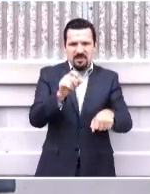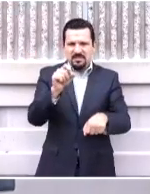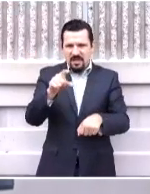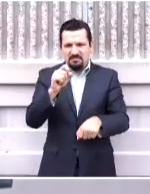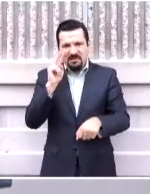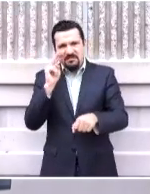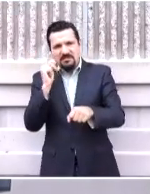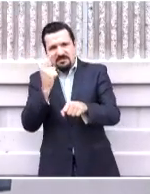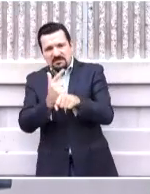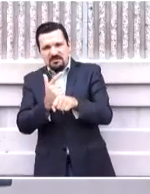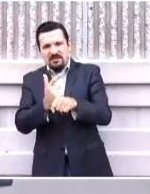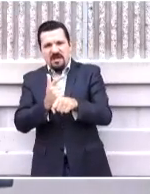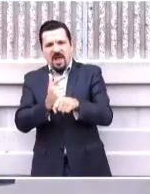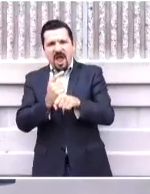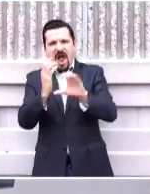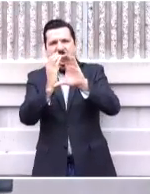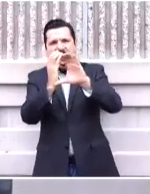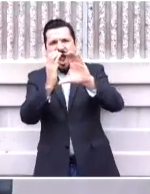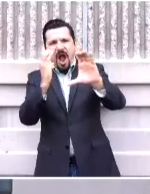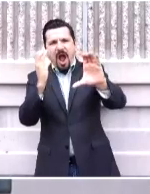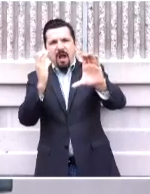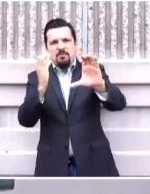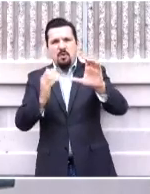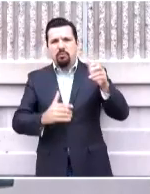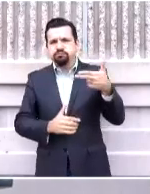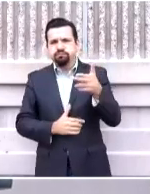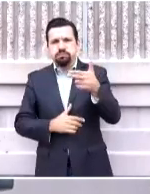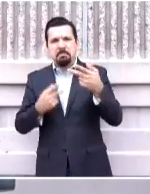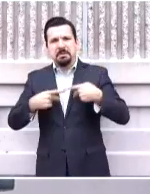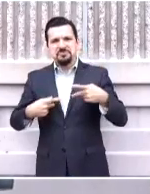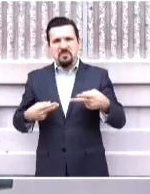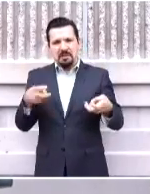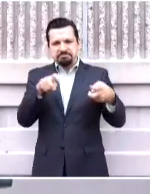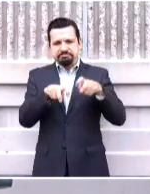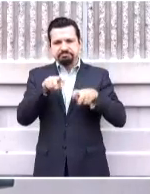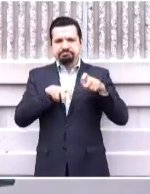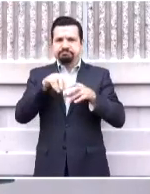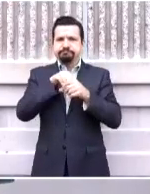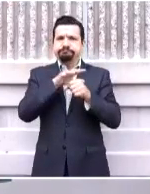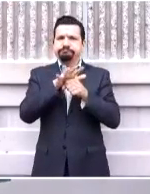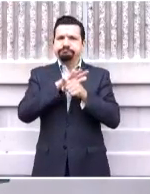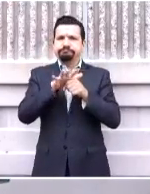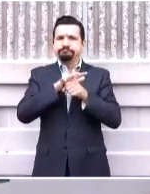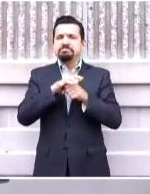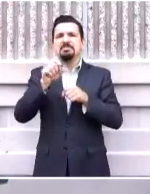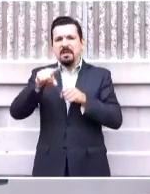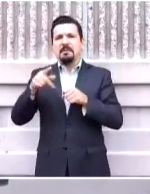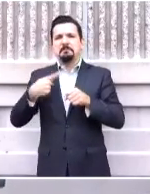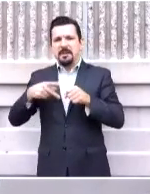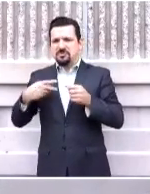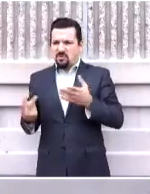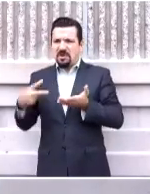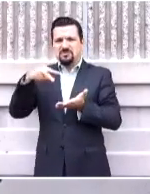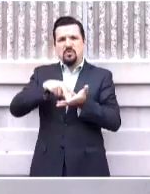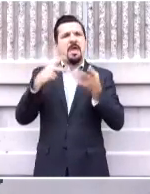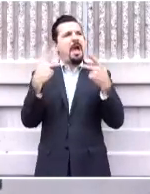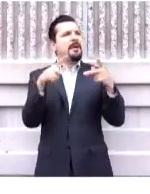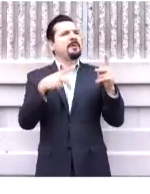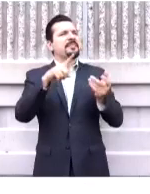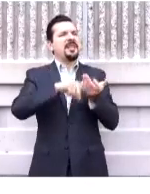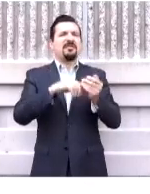gente ofreciendo sus productos y servicios. ¿Qué medidas se van a manejar específicamente en estas dos actividades? Bueno, esto